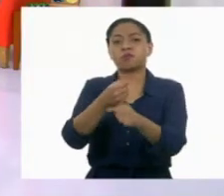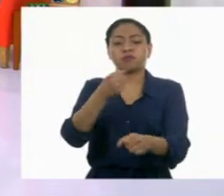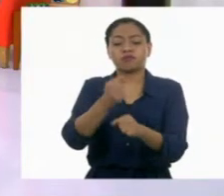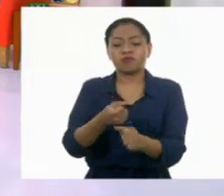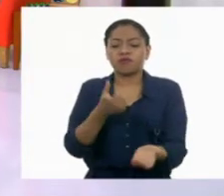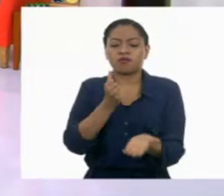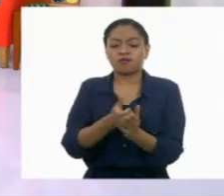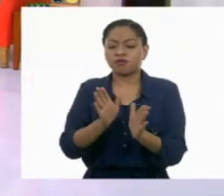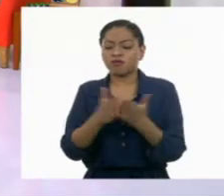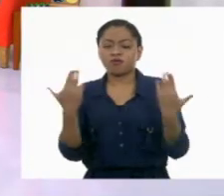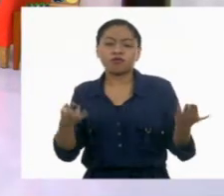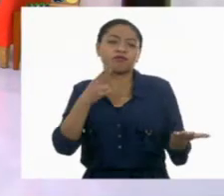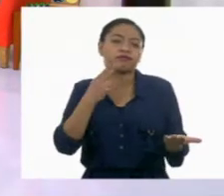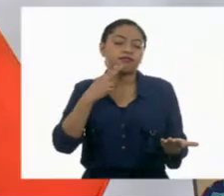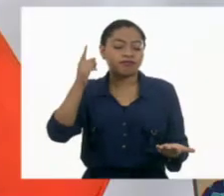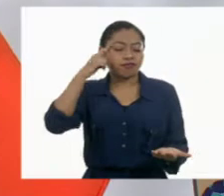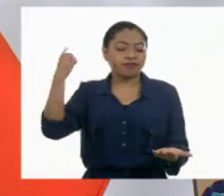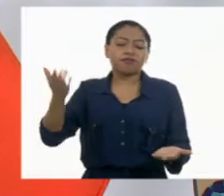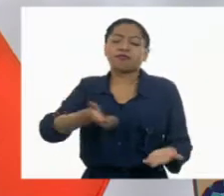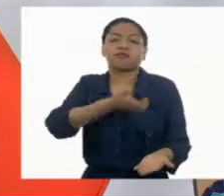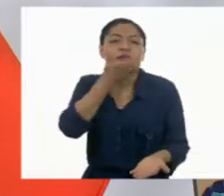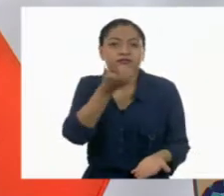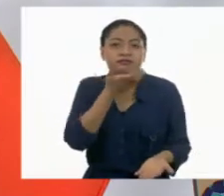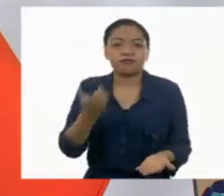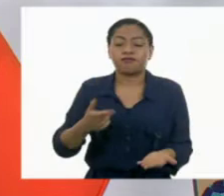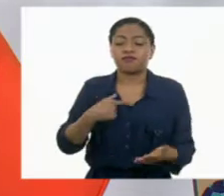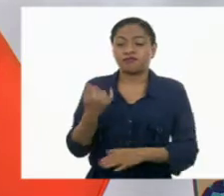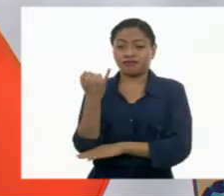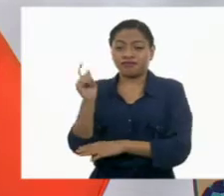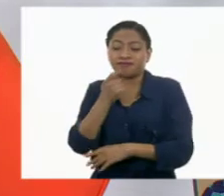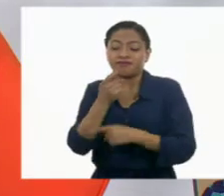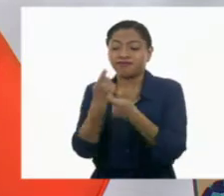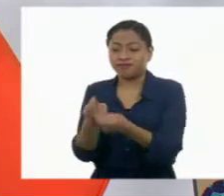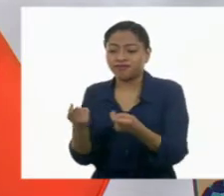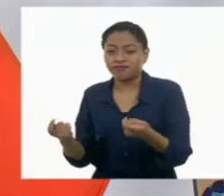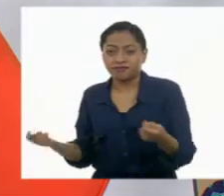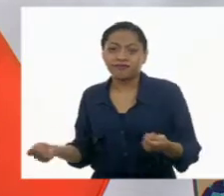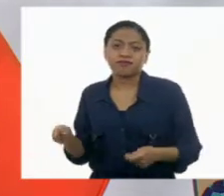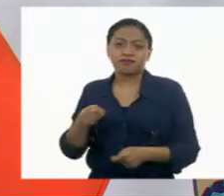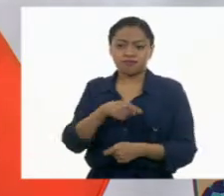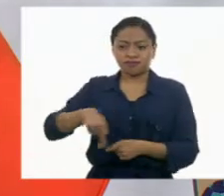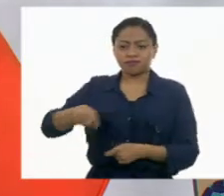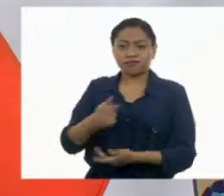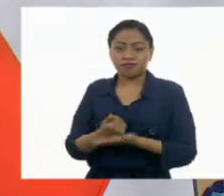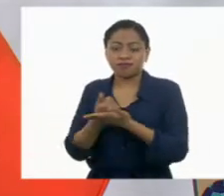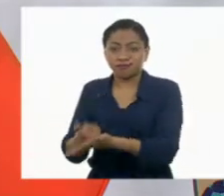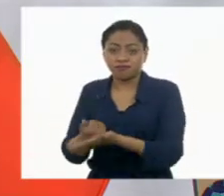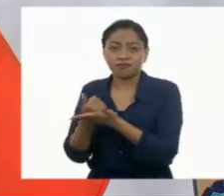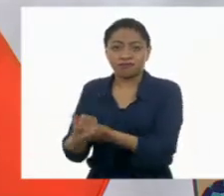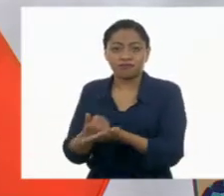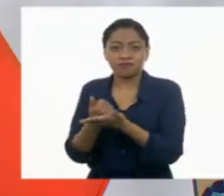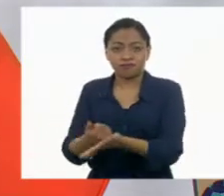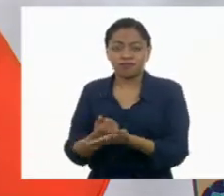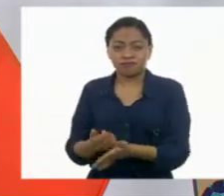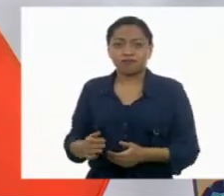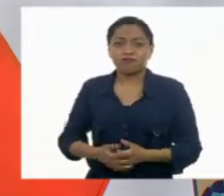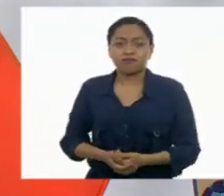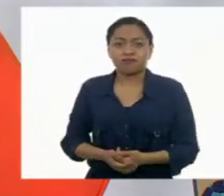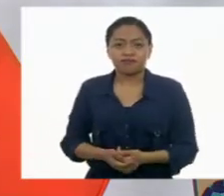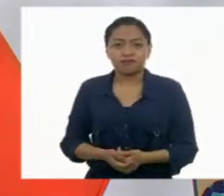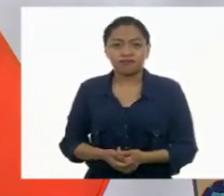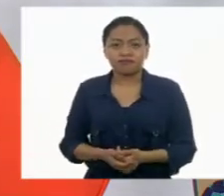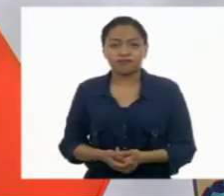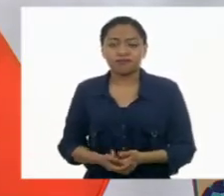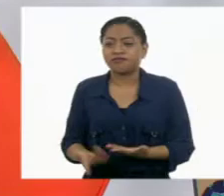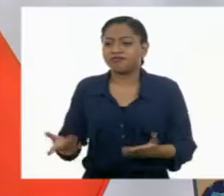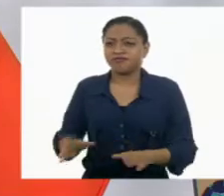cuaderno. Entonces, yo puedo trabajar desde primera etapa que todos sus ejercicios sean en alto relieve,